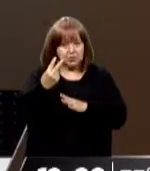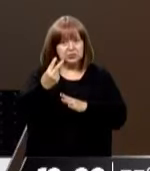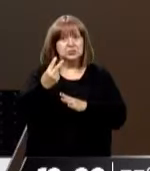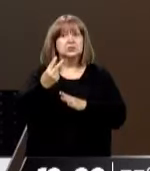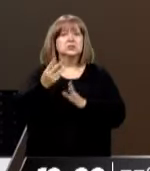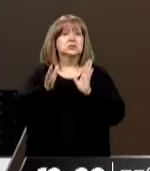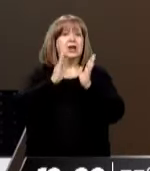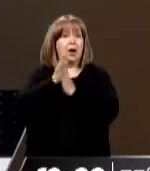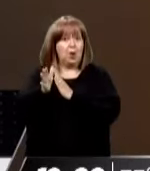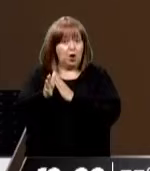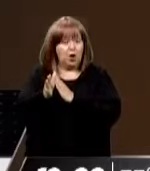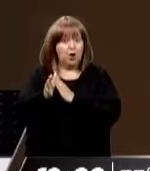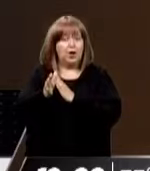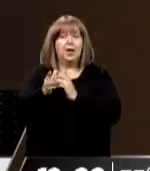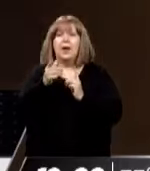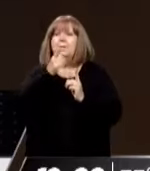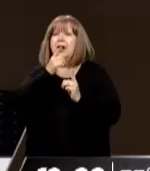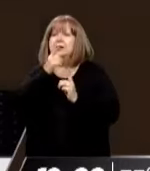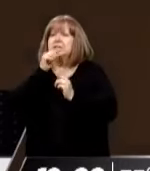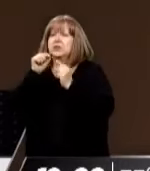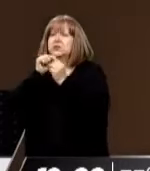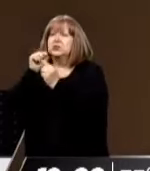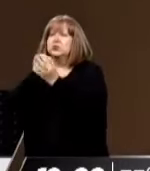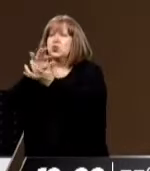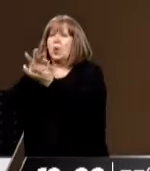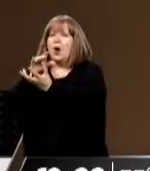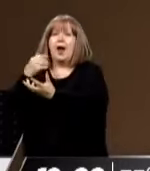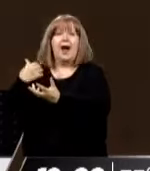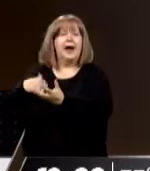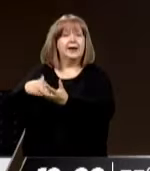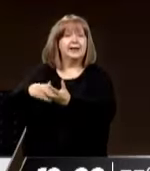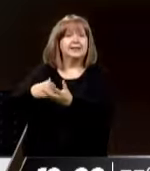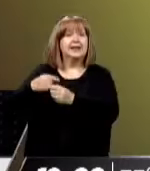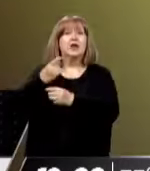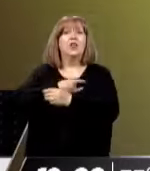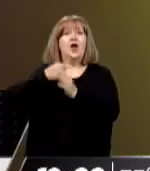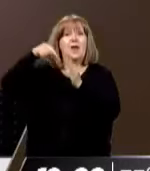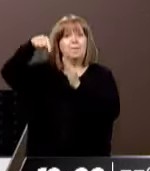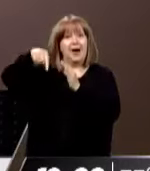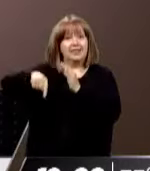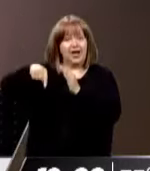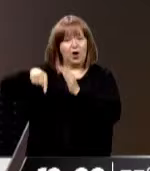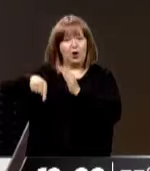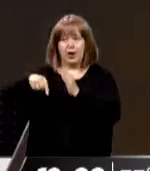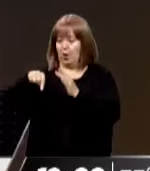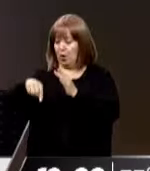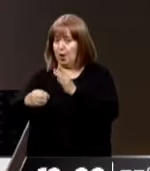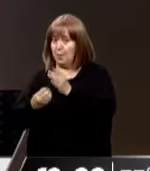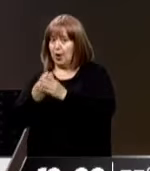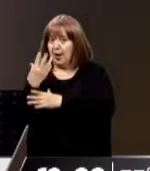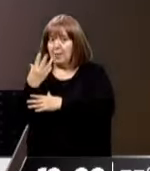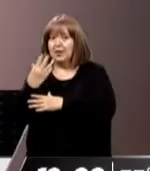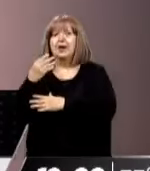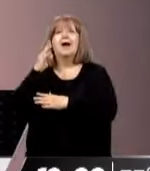suponía, había rumores de que estaba del lado argentino, refugiado en la zona patagónica, y de hecho esta mañana